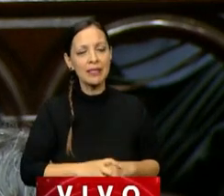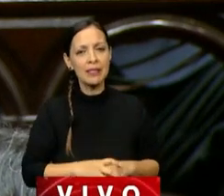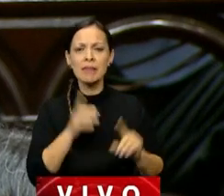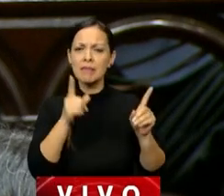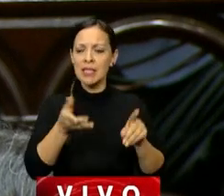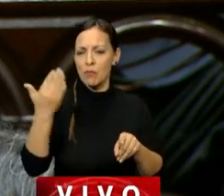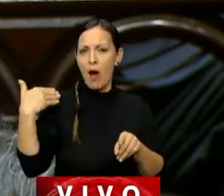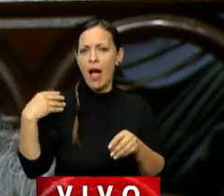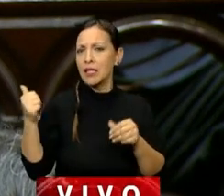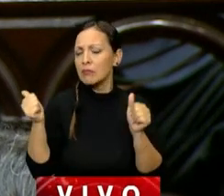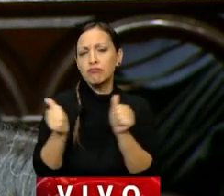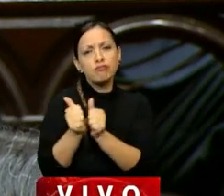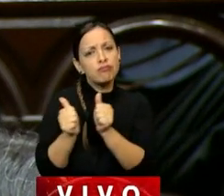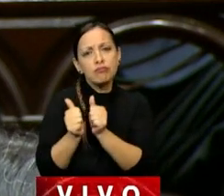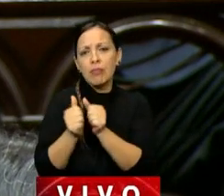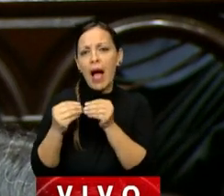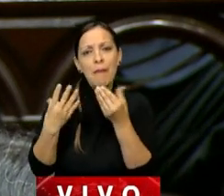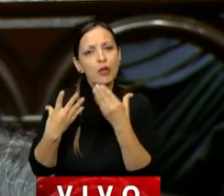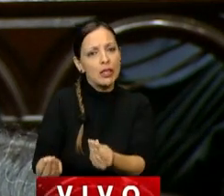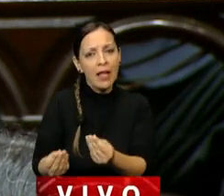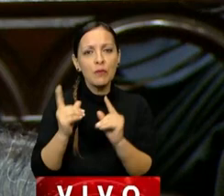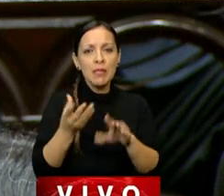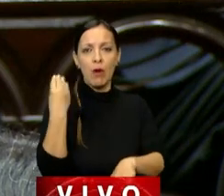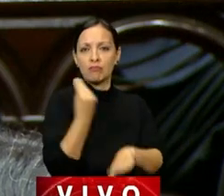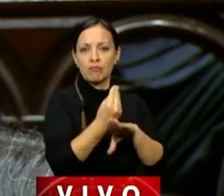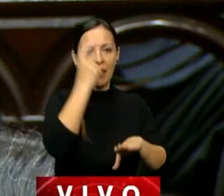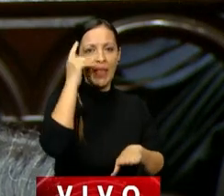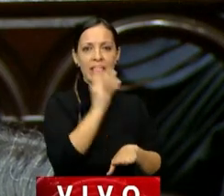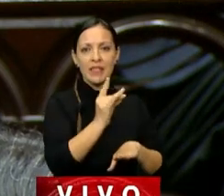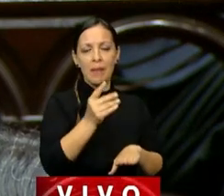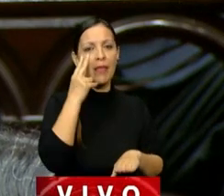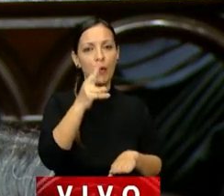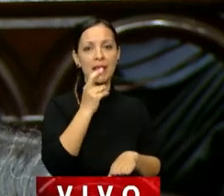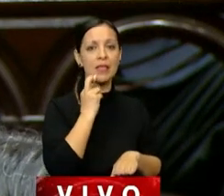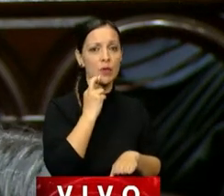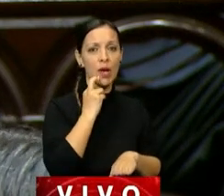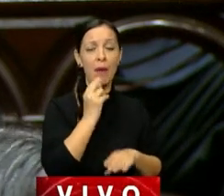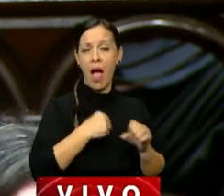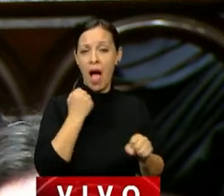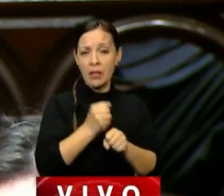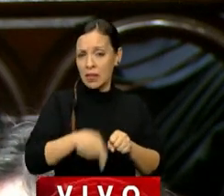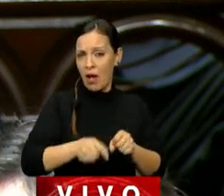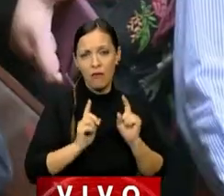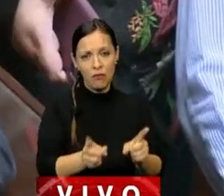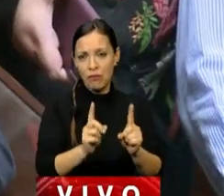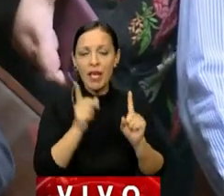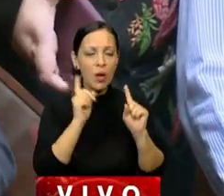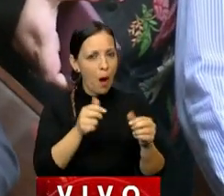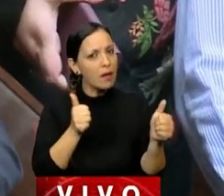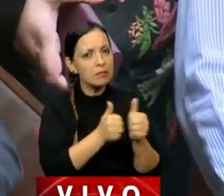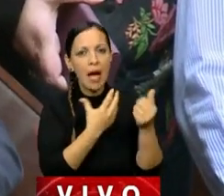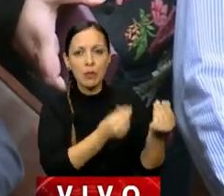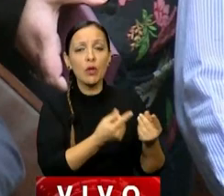lado en cada momento de la Cámara, desde el 10 de diciembre del 2019, vamos a estar con vos en cada momento que